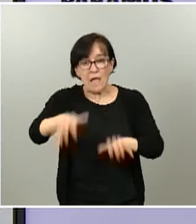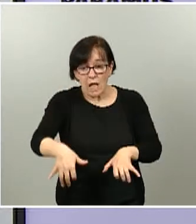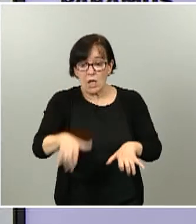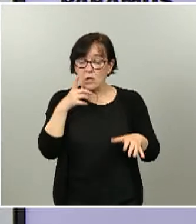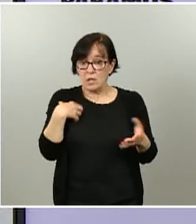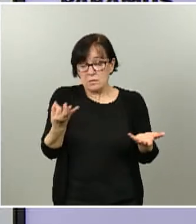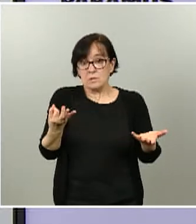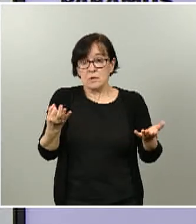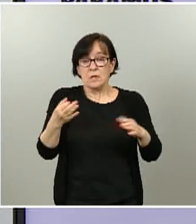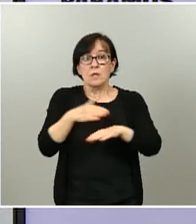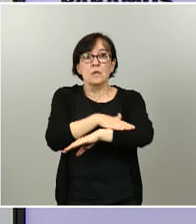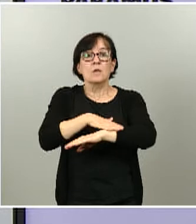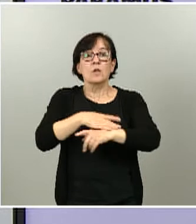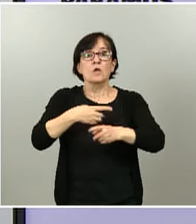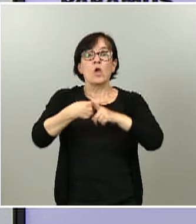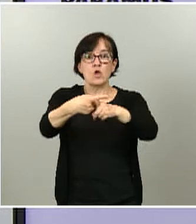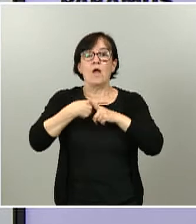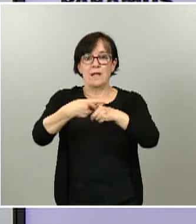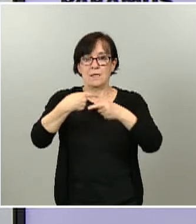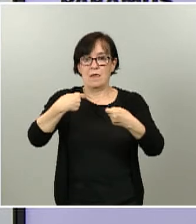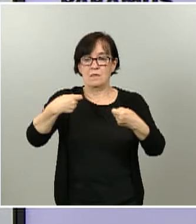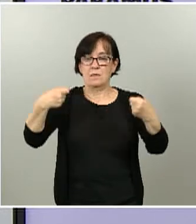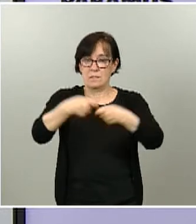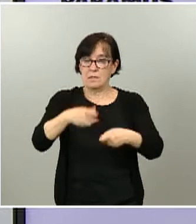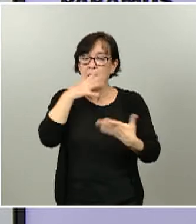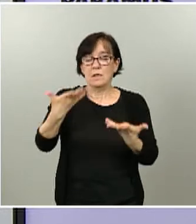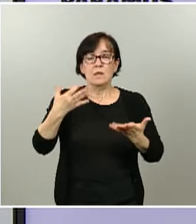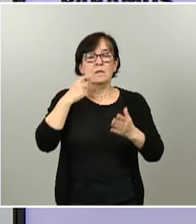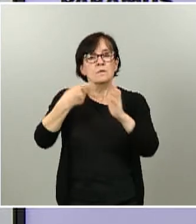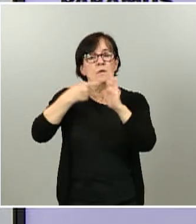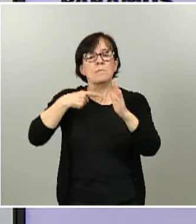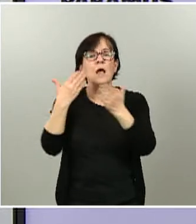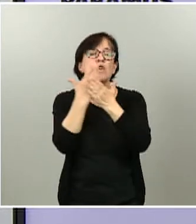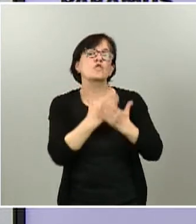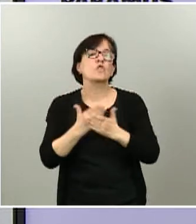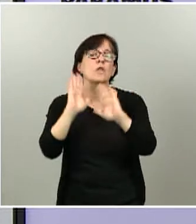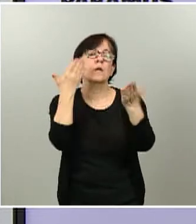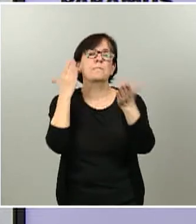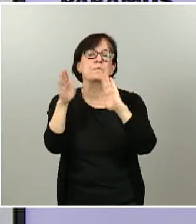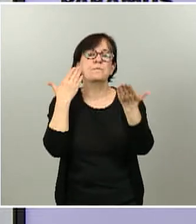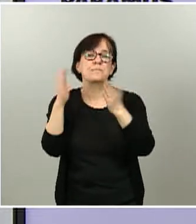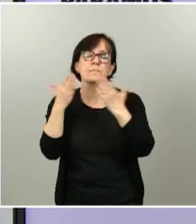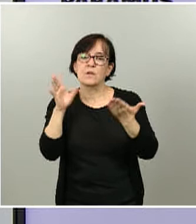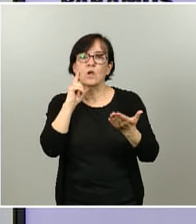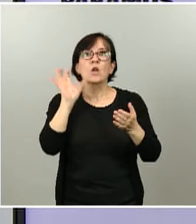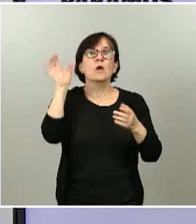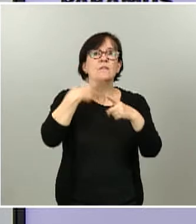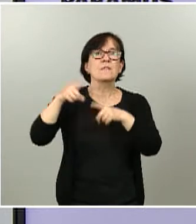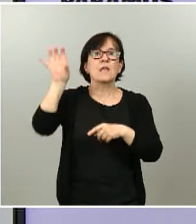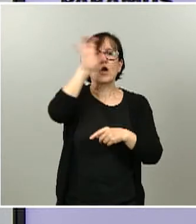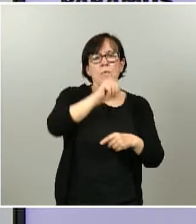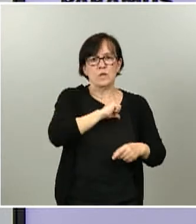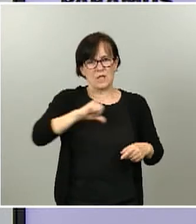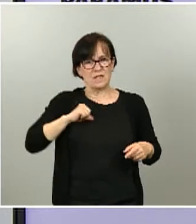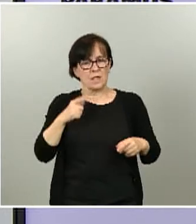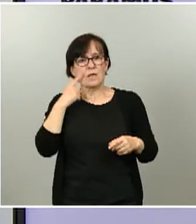nos están sirviendo para guiar este proceso de desescalada, vamos a estudiar las propuestas que hacen las distintas comunidades autónomas. Saben ustedes que tienen la facultad de